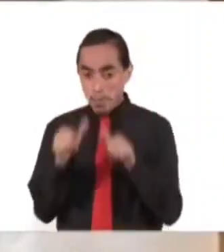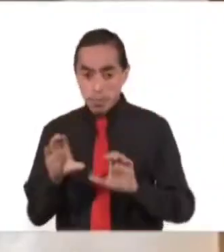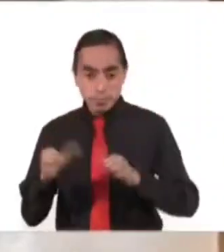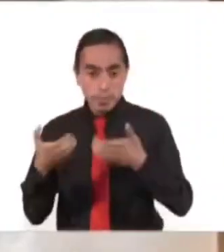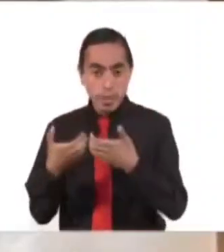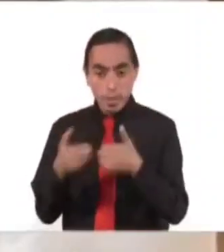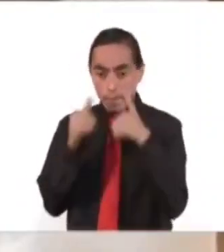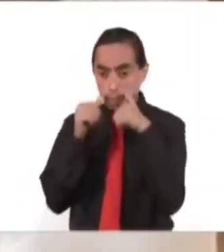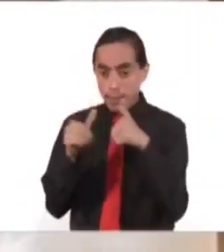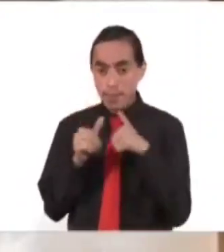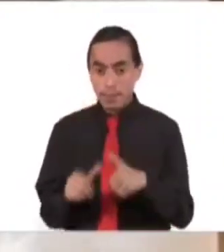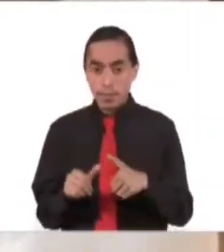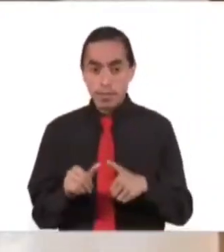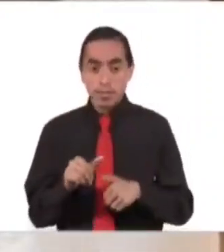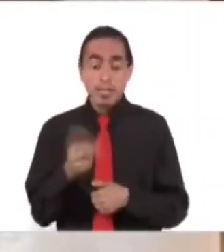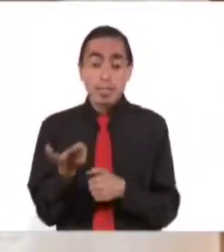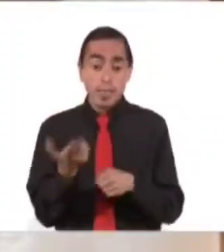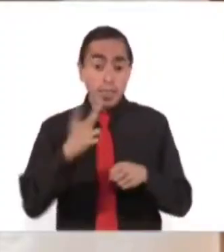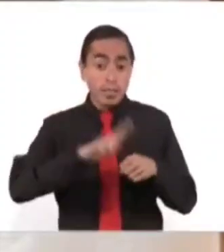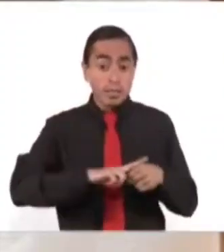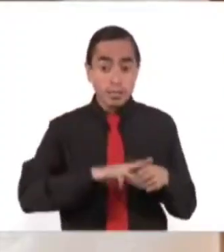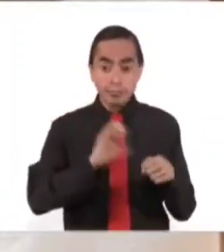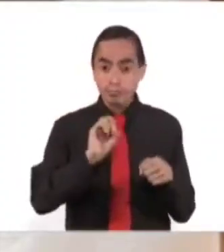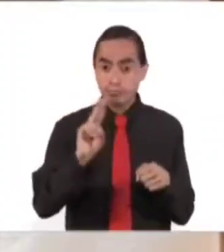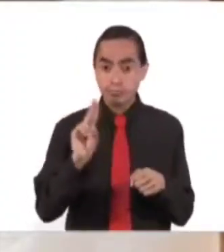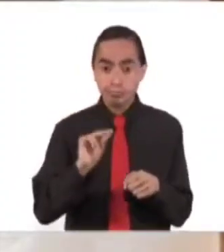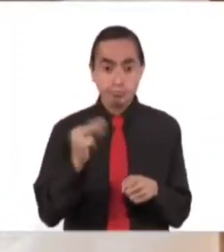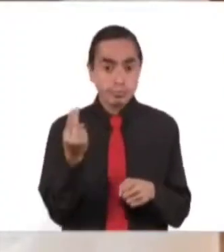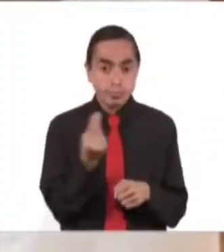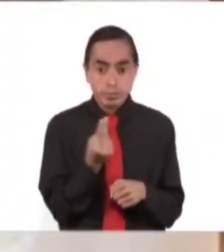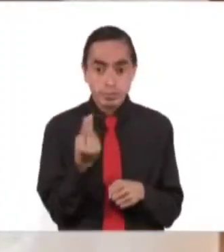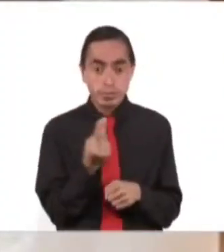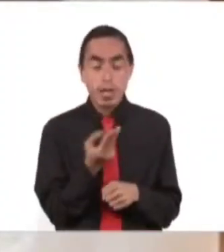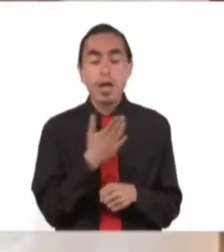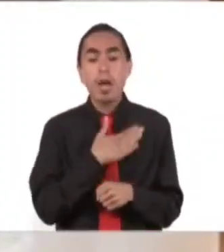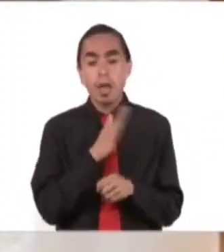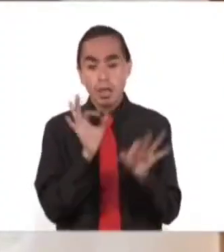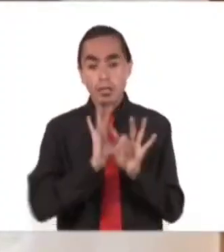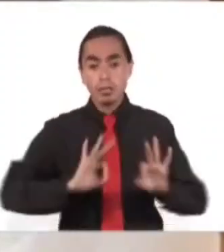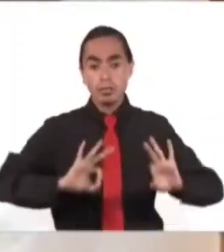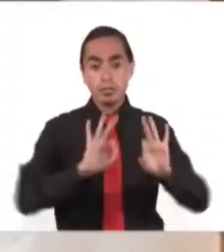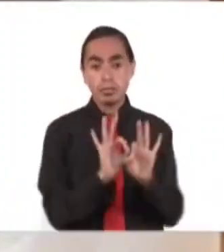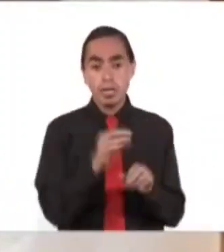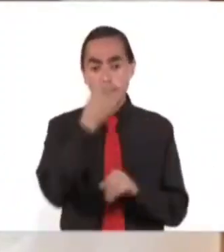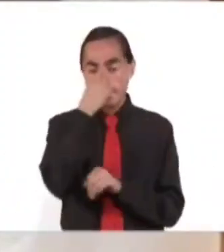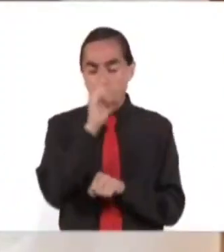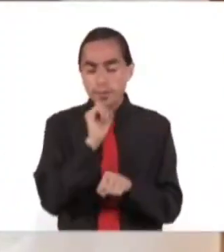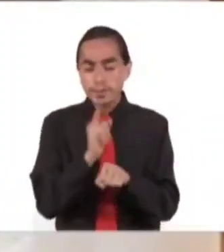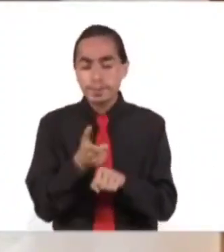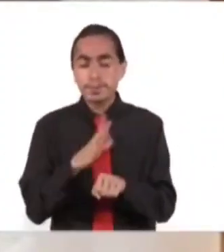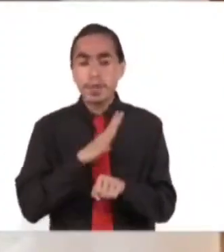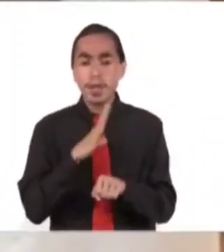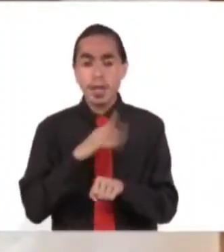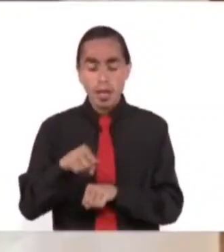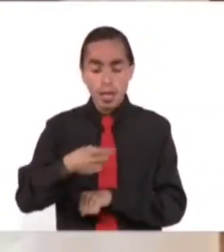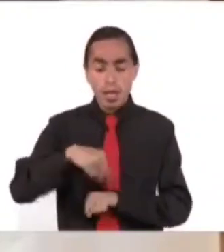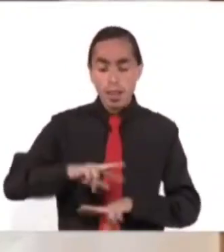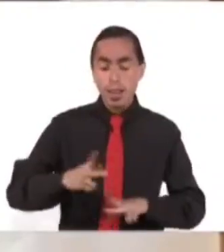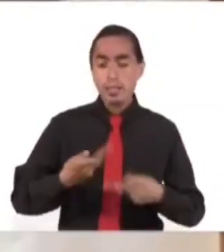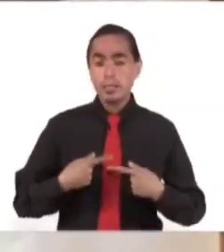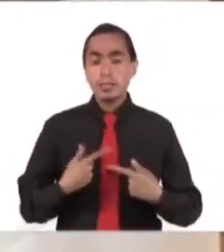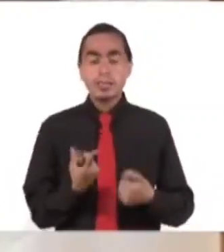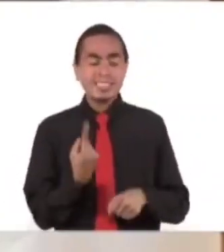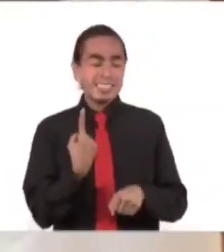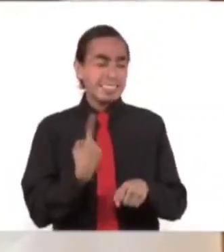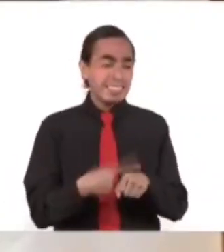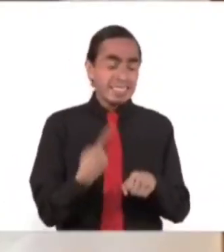y que cuando no se requieren hospitales son fundamentales incluso para restringir esa necesidad de que la gente se enferma,